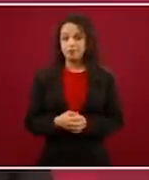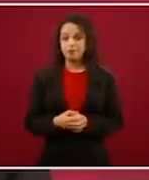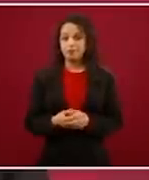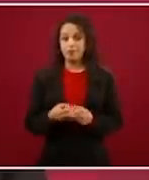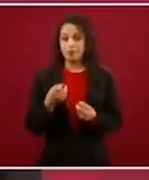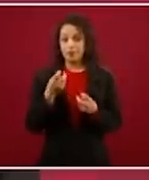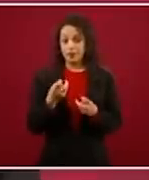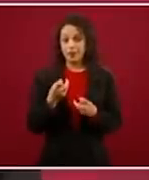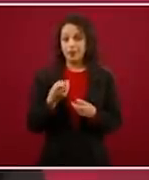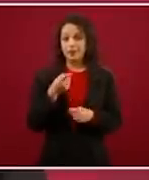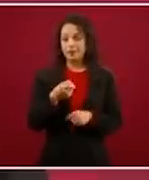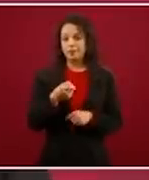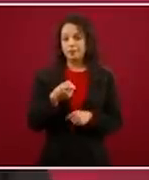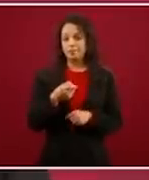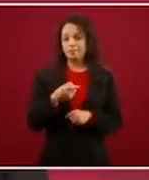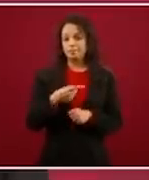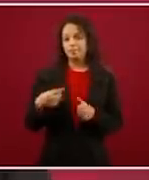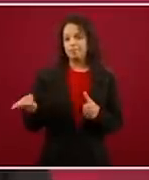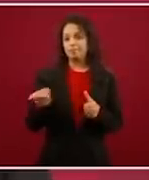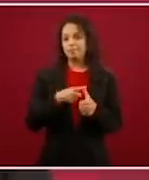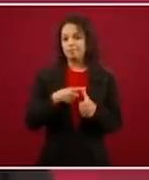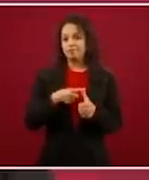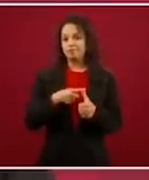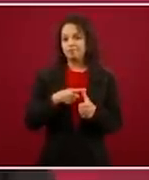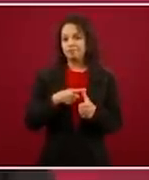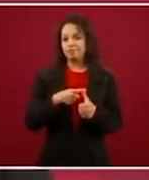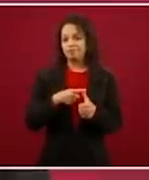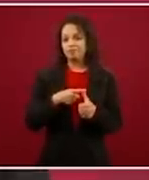es el principal problema